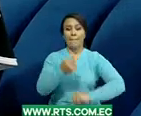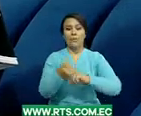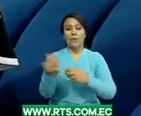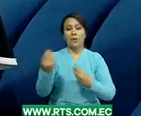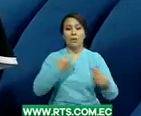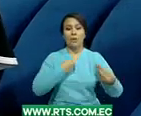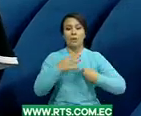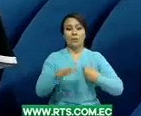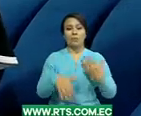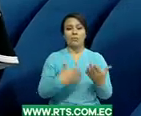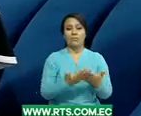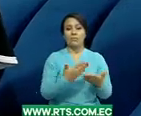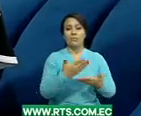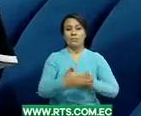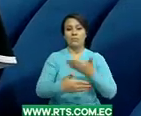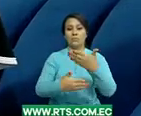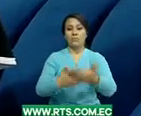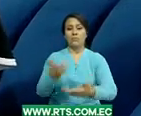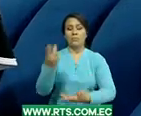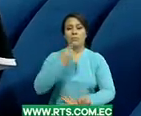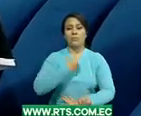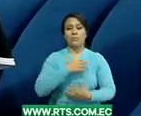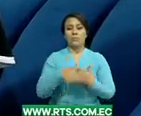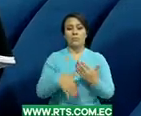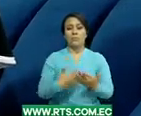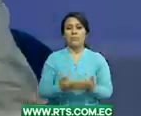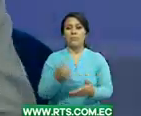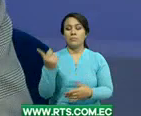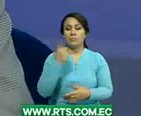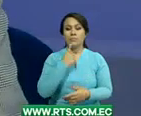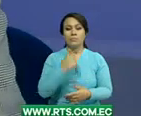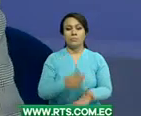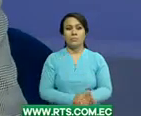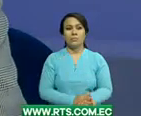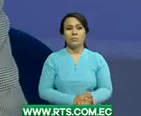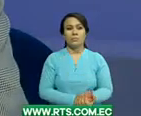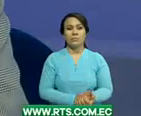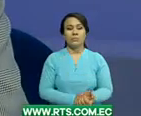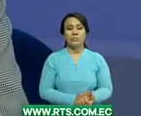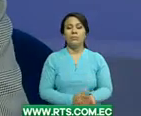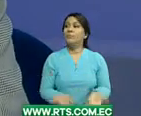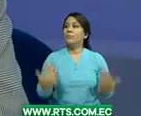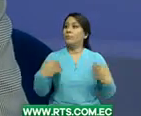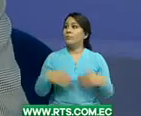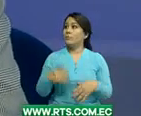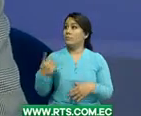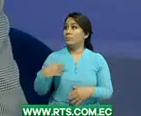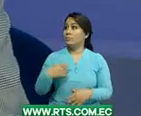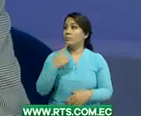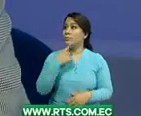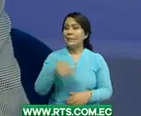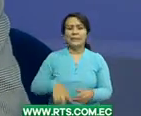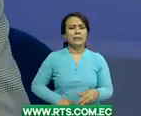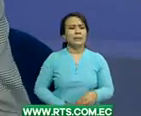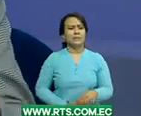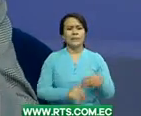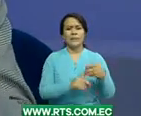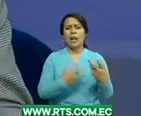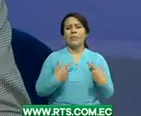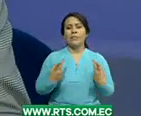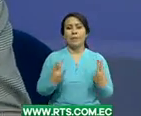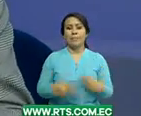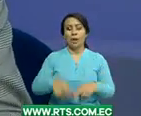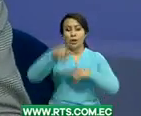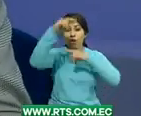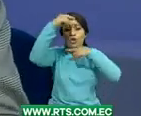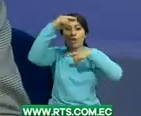el 25 de julio se firma ese convenio. Así es, creo que es el primer medio al que le doy esta información. Esta primicia. Pero sobre todo es una